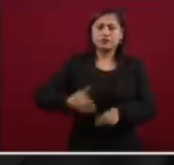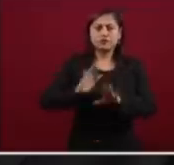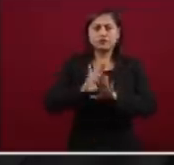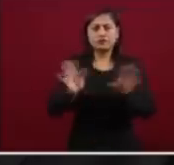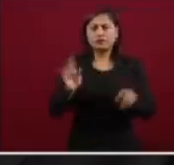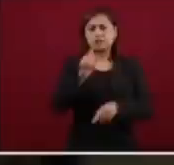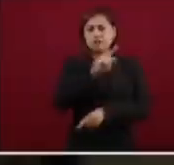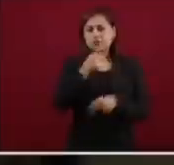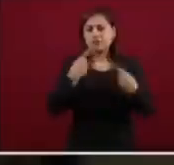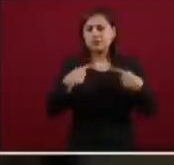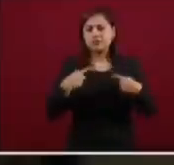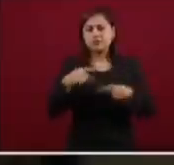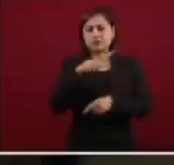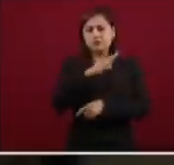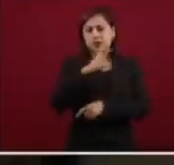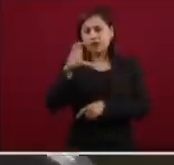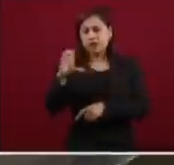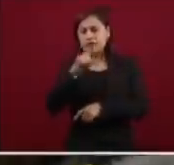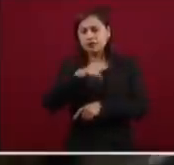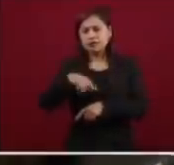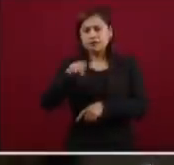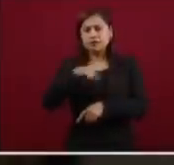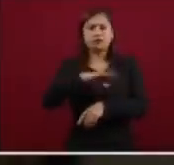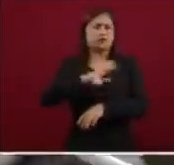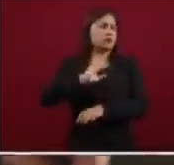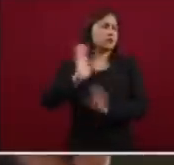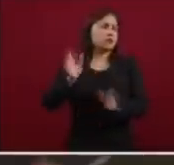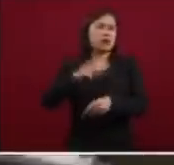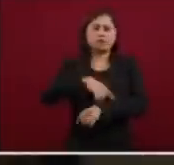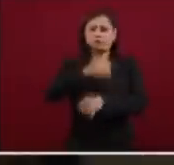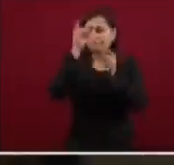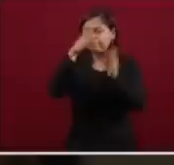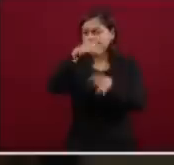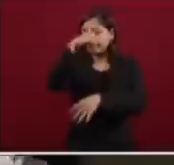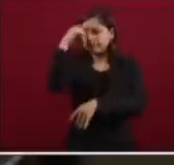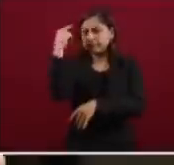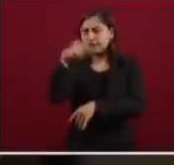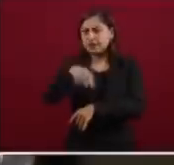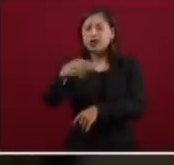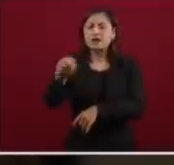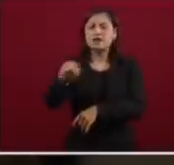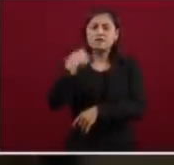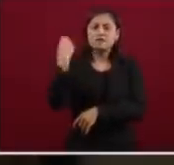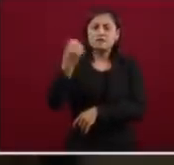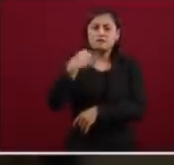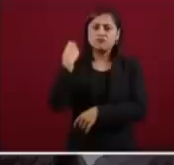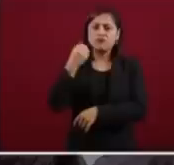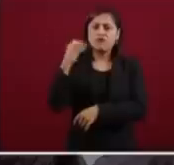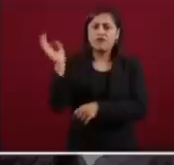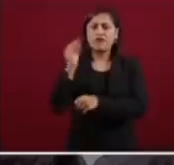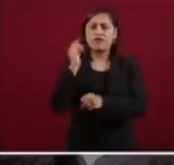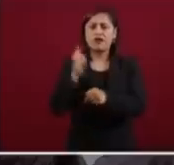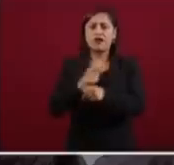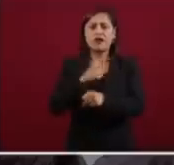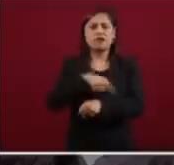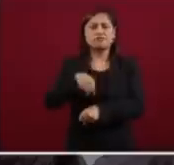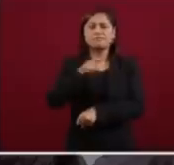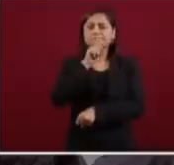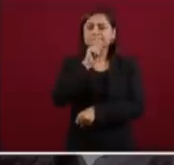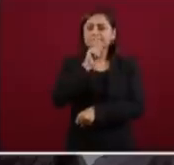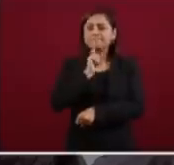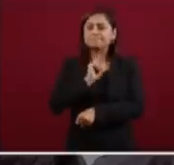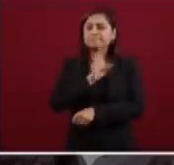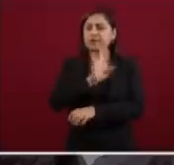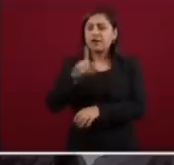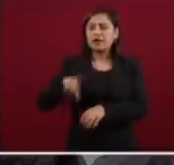discursos del gobierno del estado y están muy lejos de las muestras de apoyo del gobierno federal no se sienten